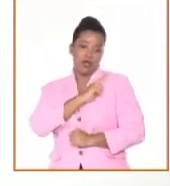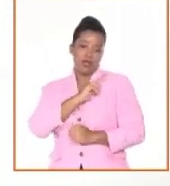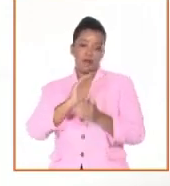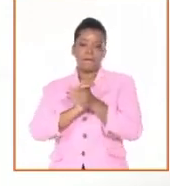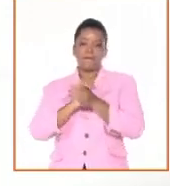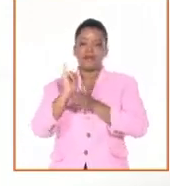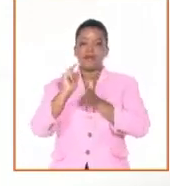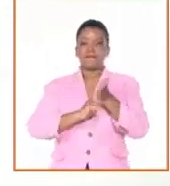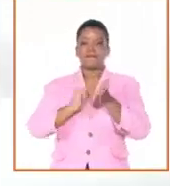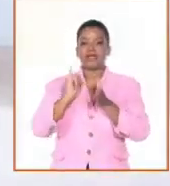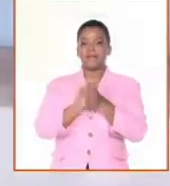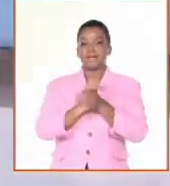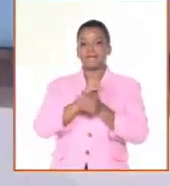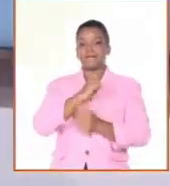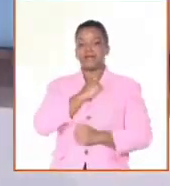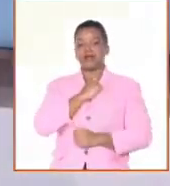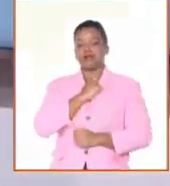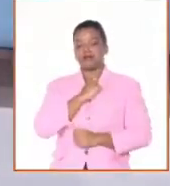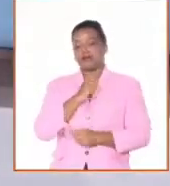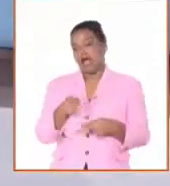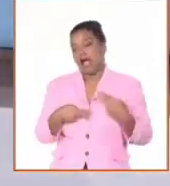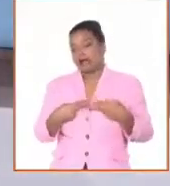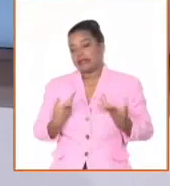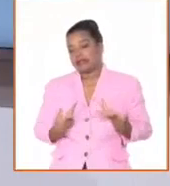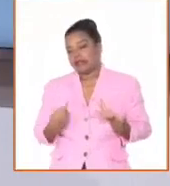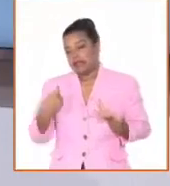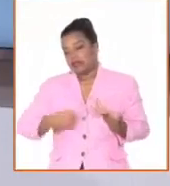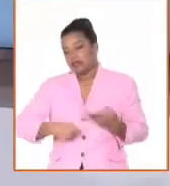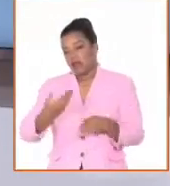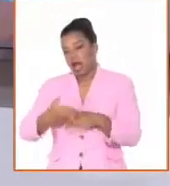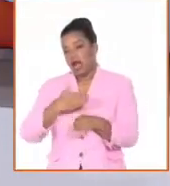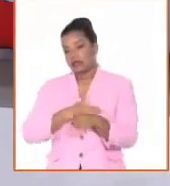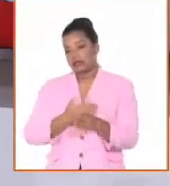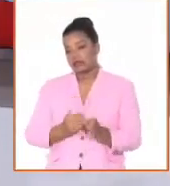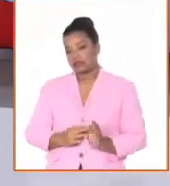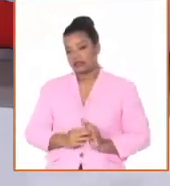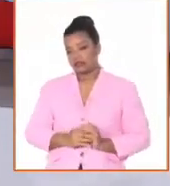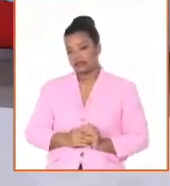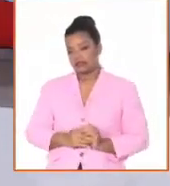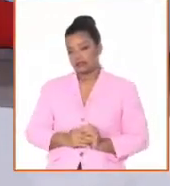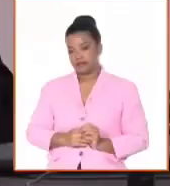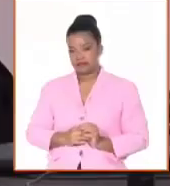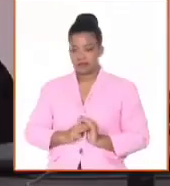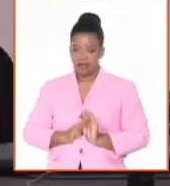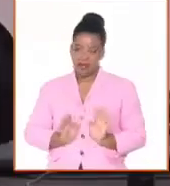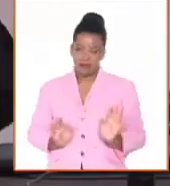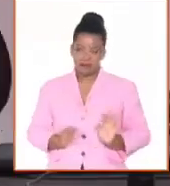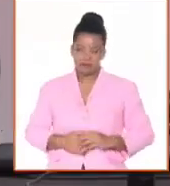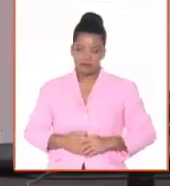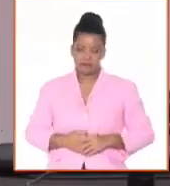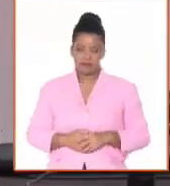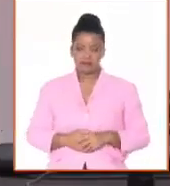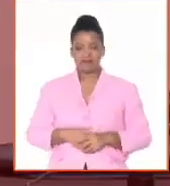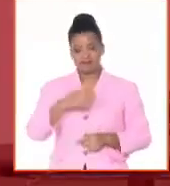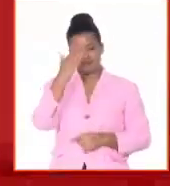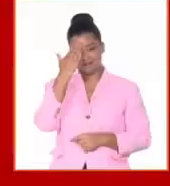de Modificar el objeto social de la mipyme hasta aquí Ranger el primer momento de los comentarios gracias